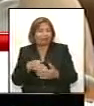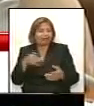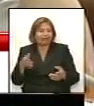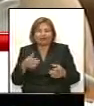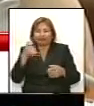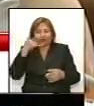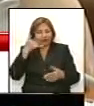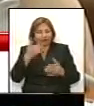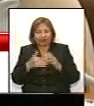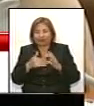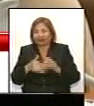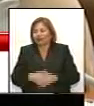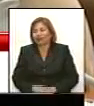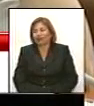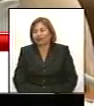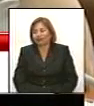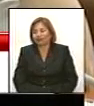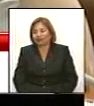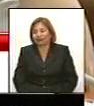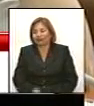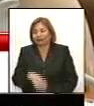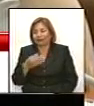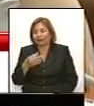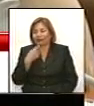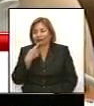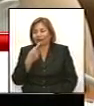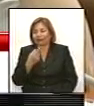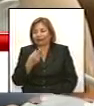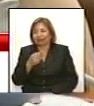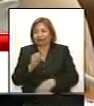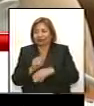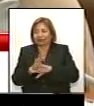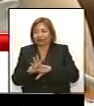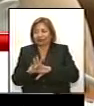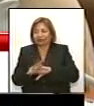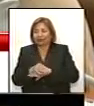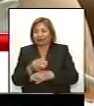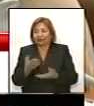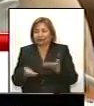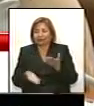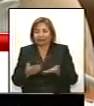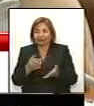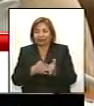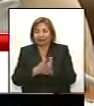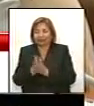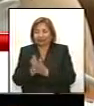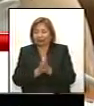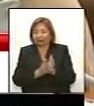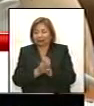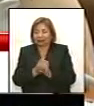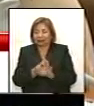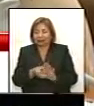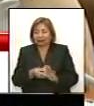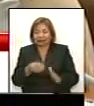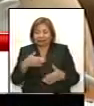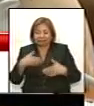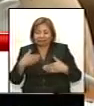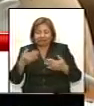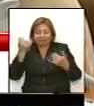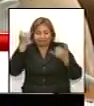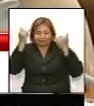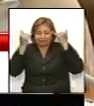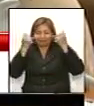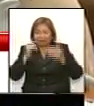línea. Entonces, en realidad, lo que quiero hacer es como una sugerencia, tal vez un poco ambiciosa, pero creo que podemos ser lo más